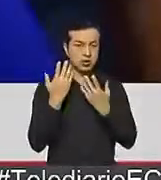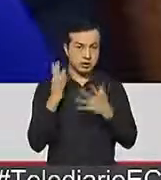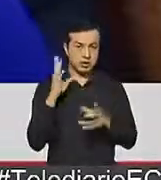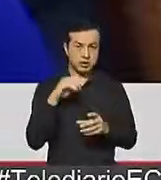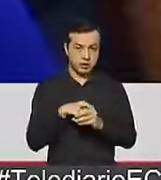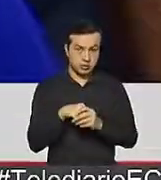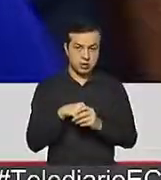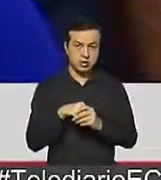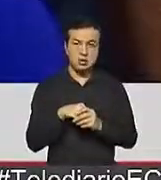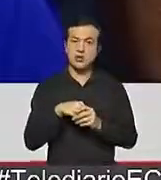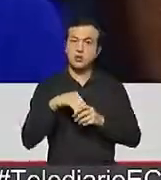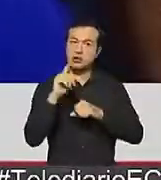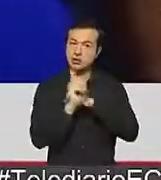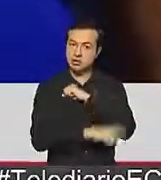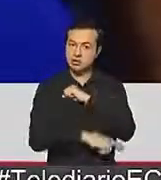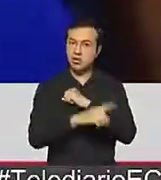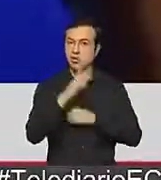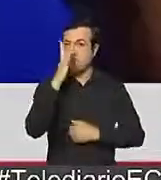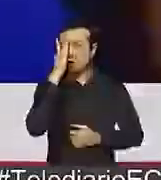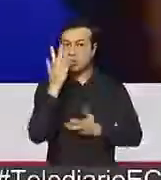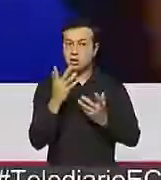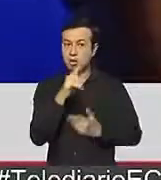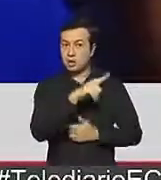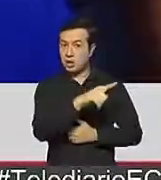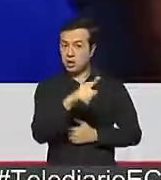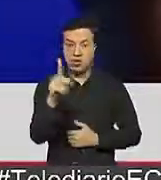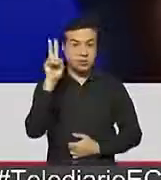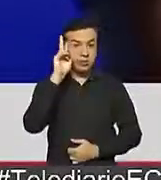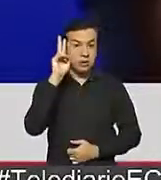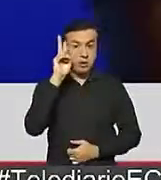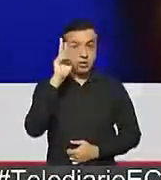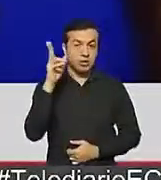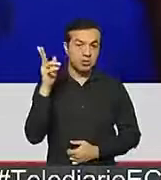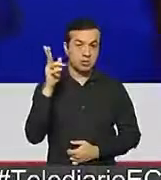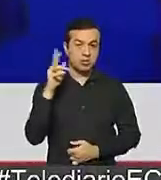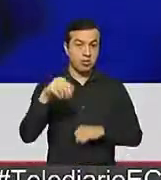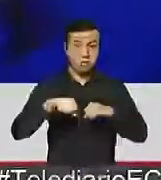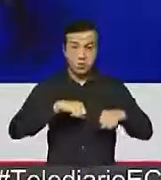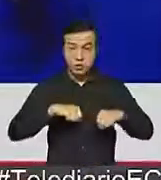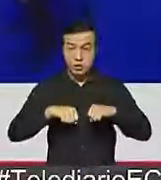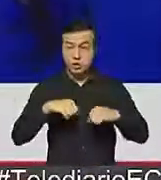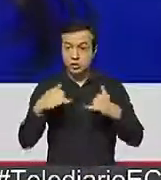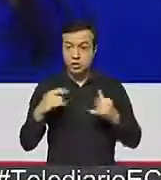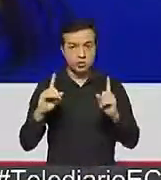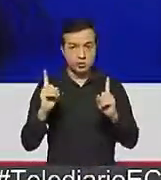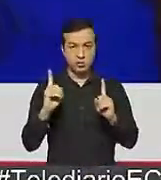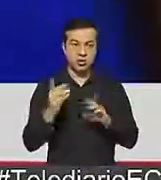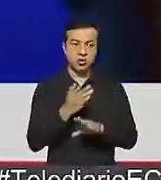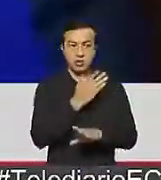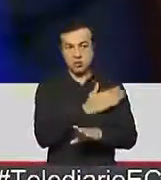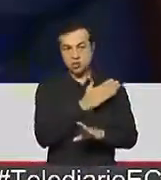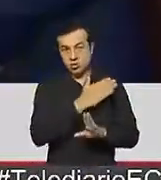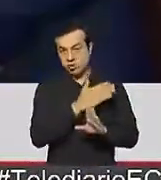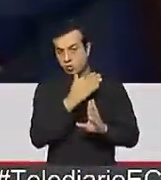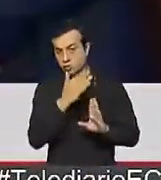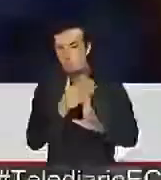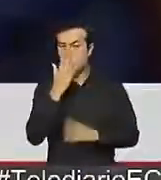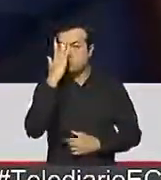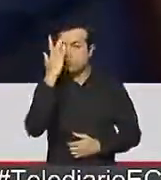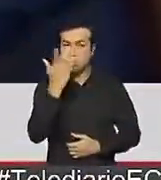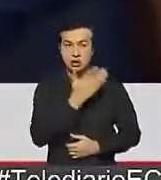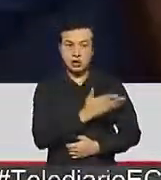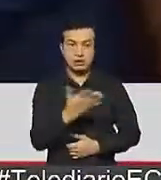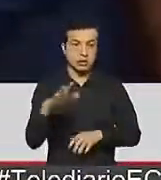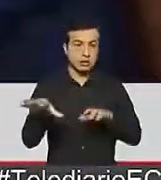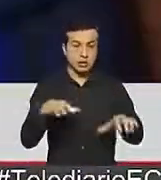libertad y están procesados por posibles vinculaciones en este tipo de cosas, no en el operativo, sino durante los últimos meses, porque esta